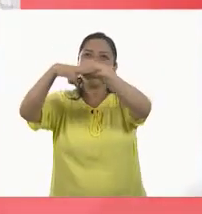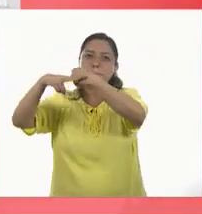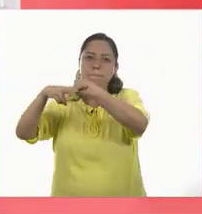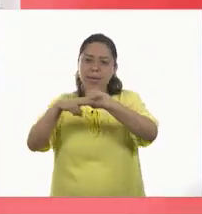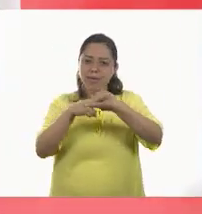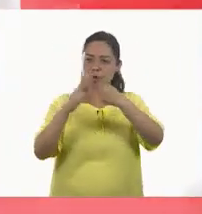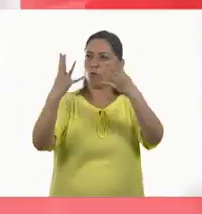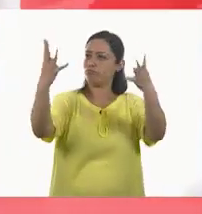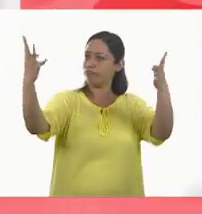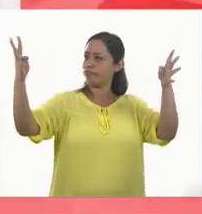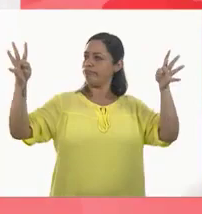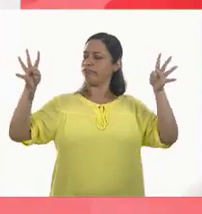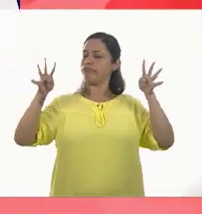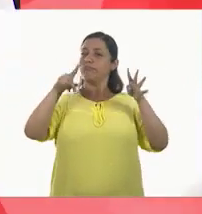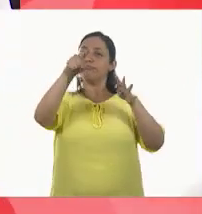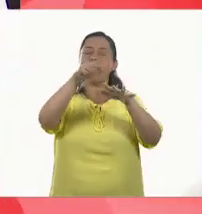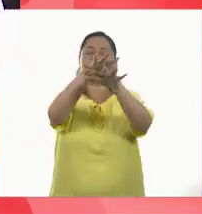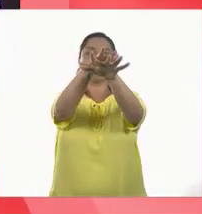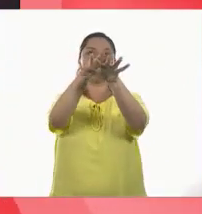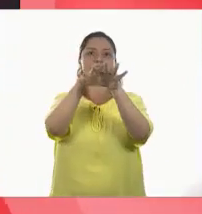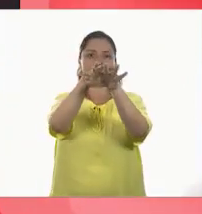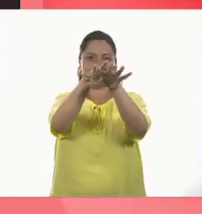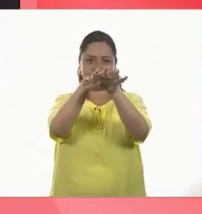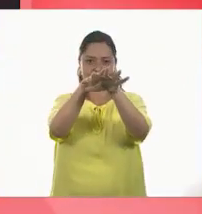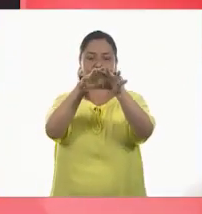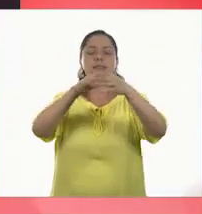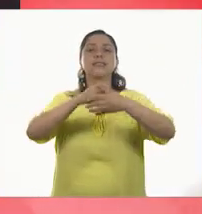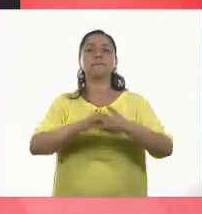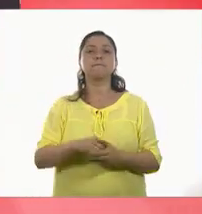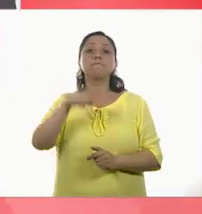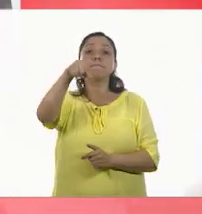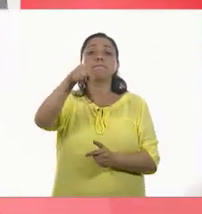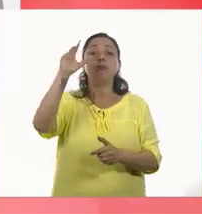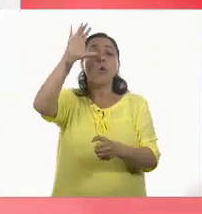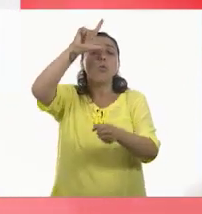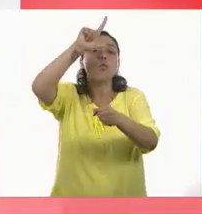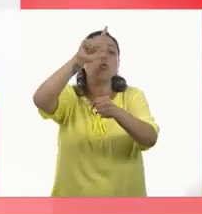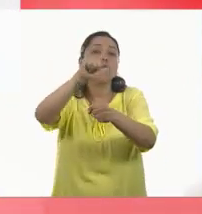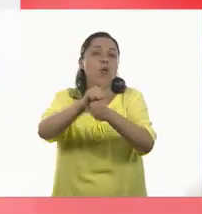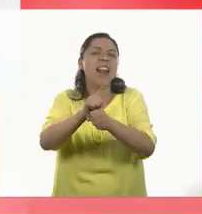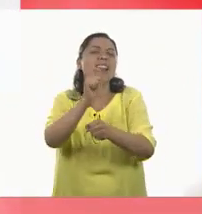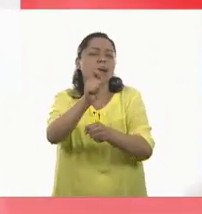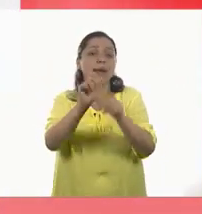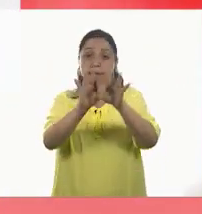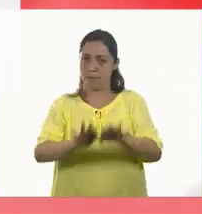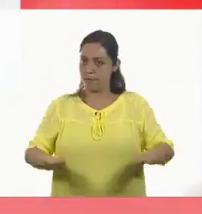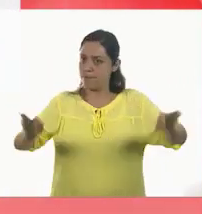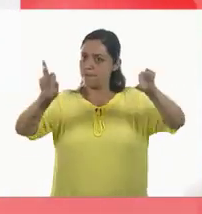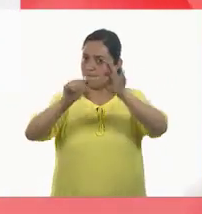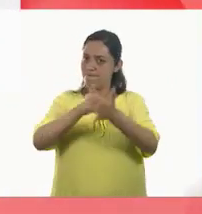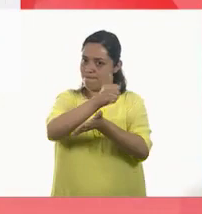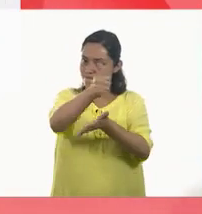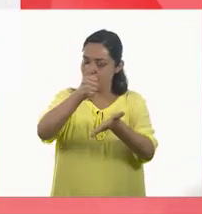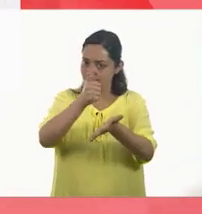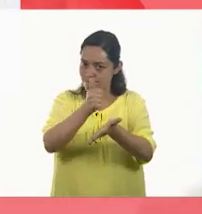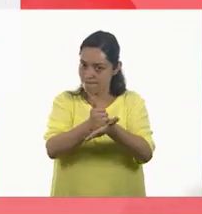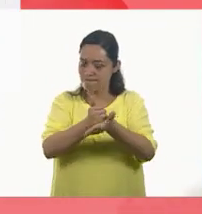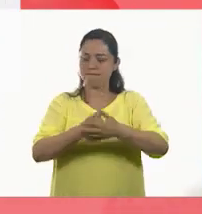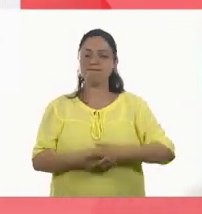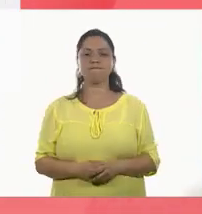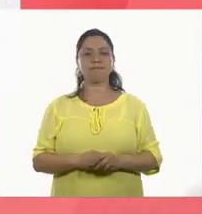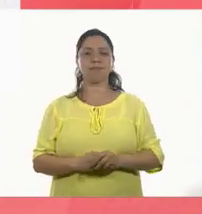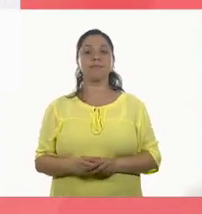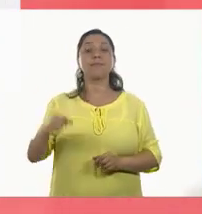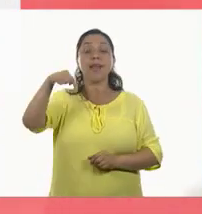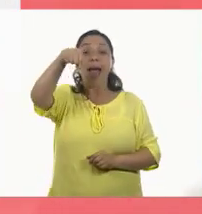encuentran a su alrededor. Se trata de uno de los espacios culturales más importantes de la ciudad, ya que aquí